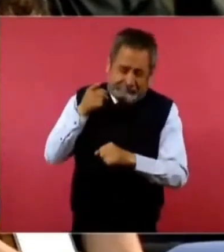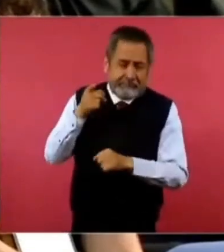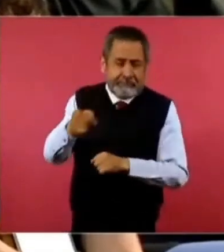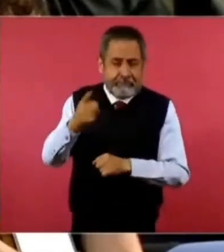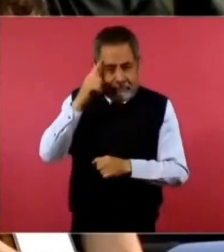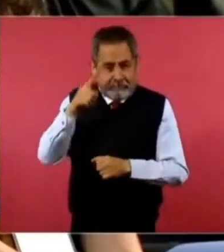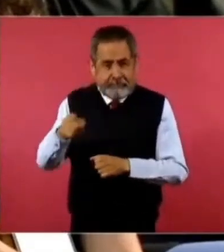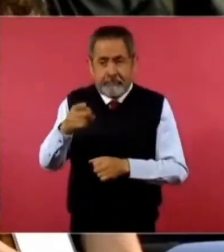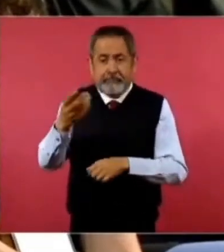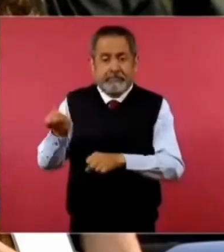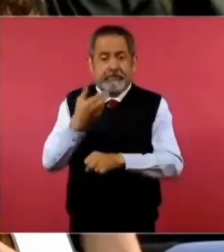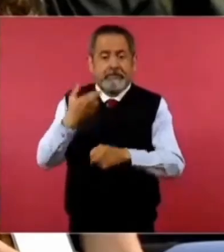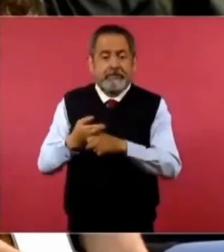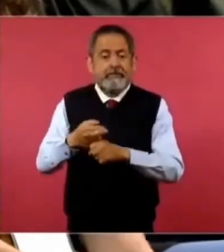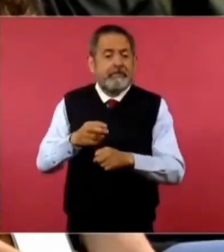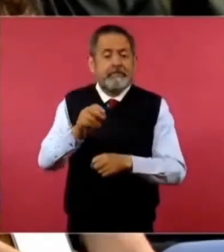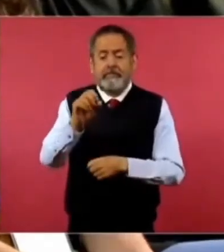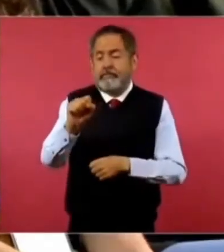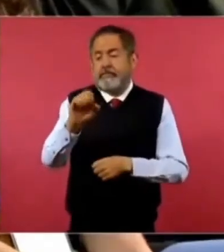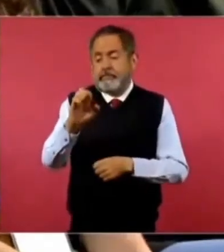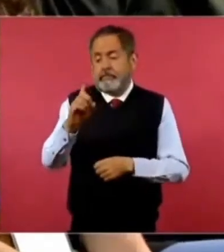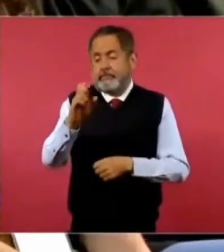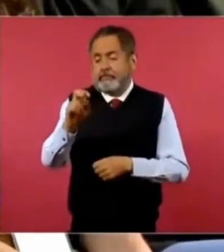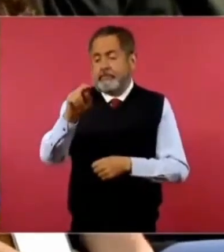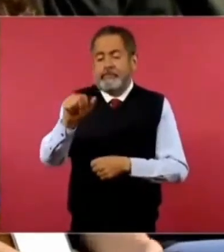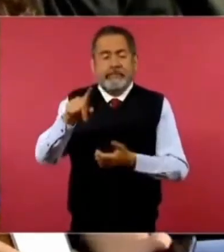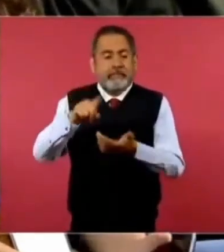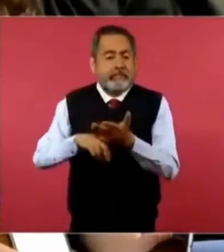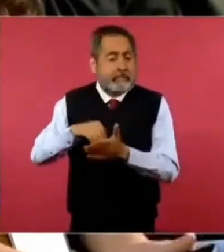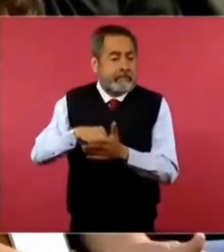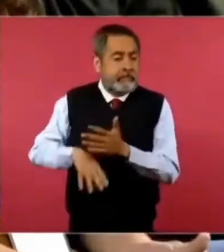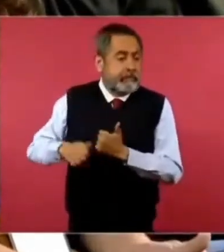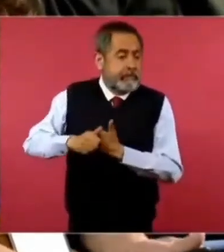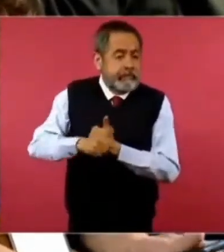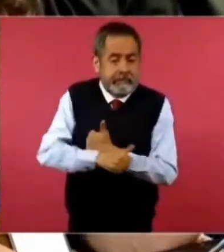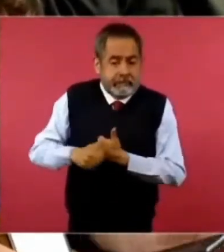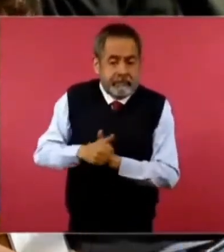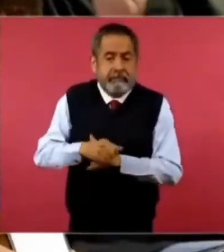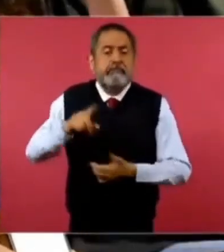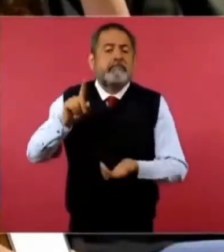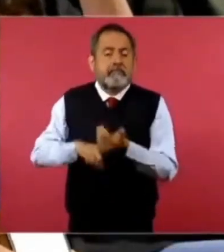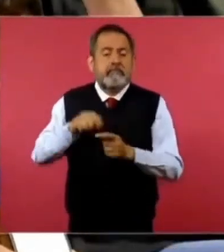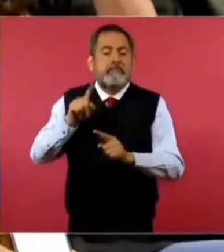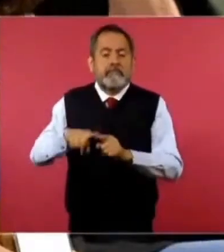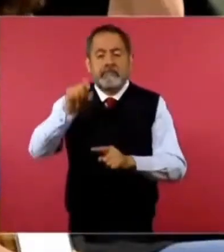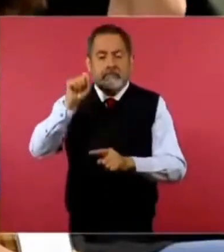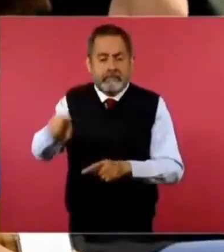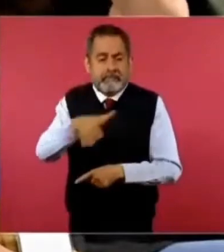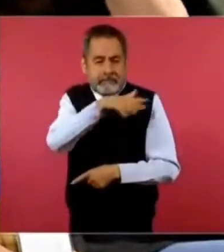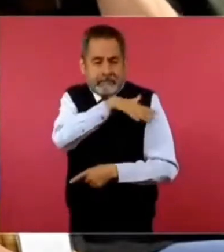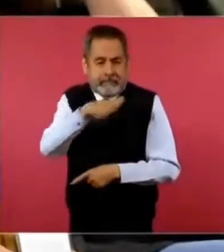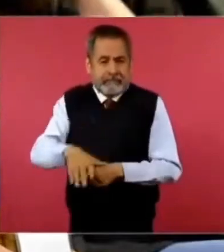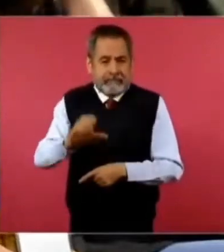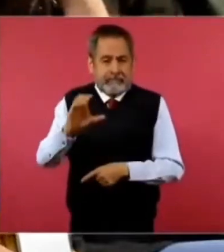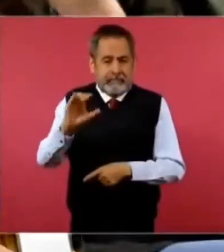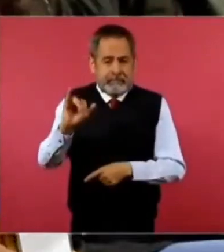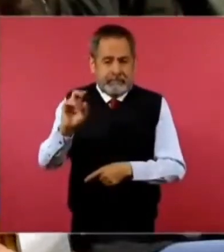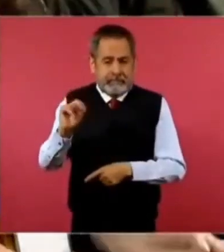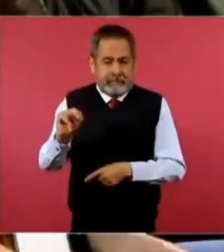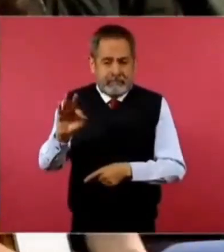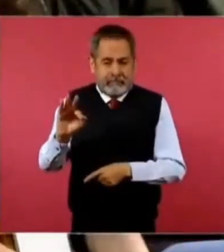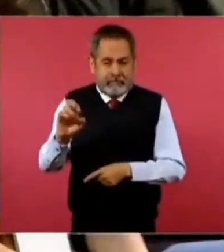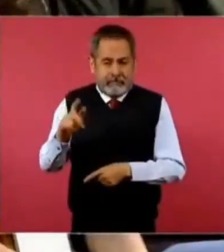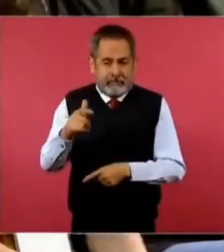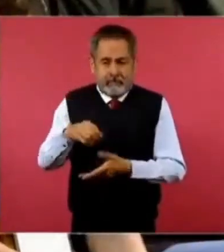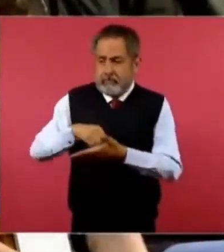la Secretaría de la Defensa Nacional en el ocultamiento de la información es el general Salvador Cienfuegos, y